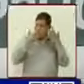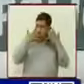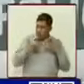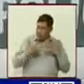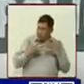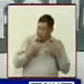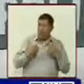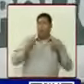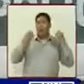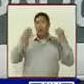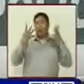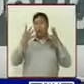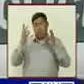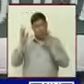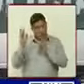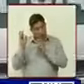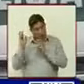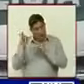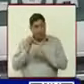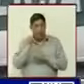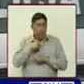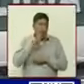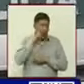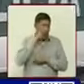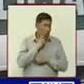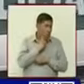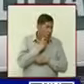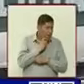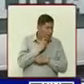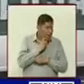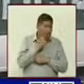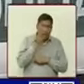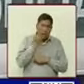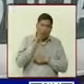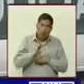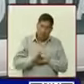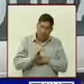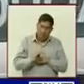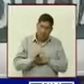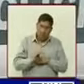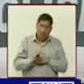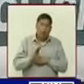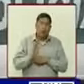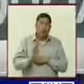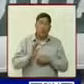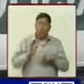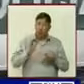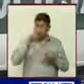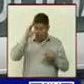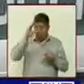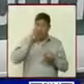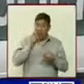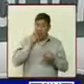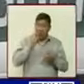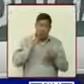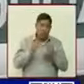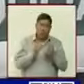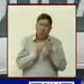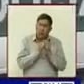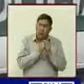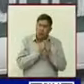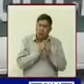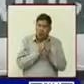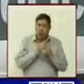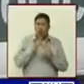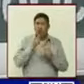Lastimosamente, la mayoría de estos casos de agresión sexual se refieren a menores de edad y cuyos agresores son cercanos a los